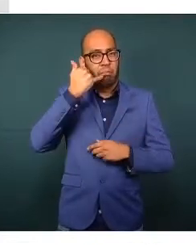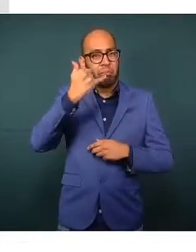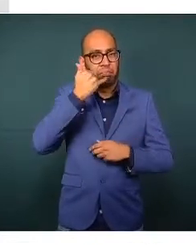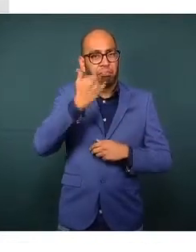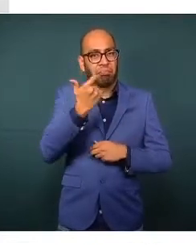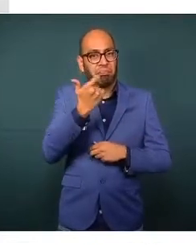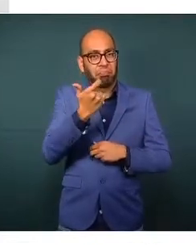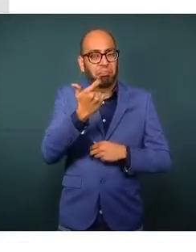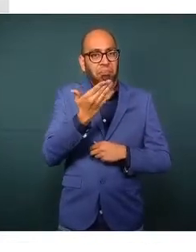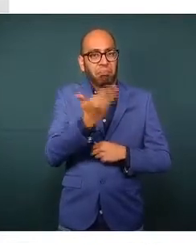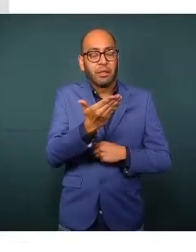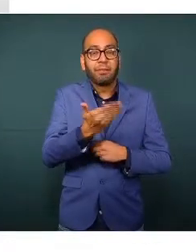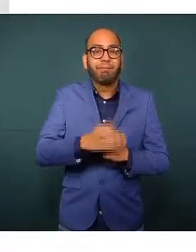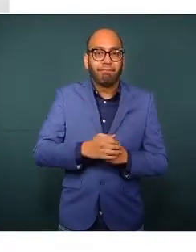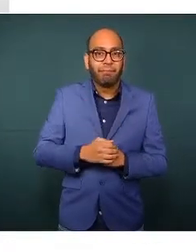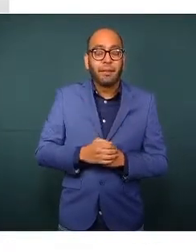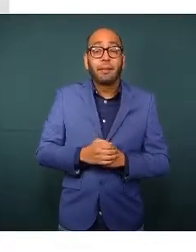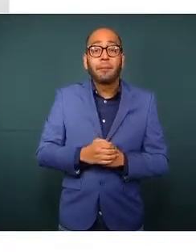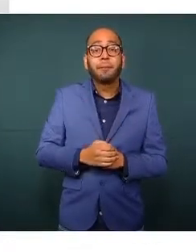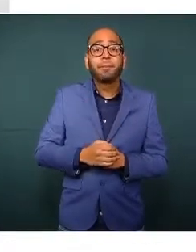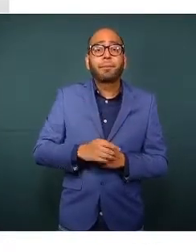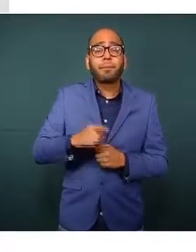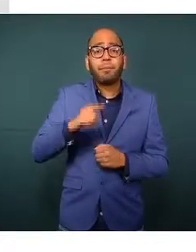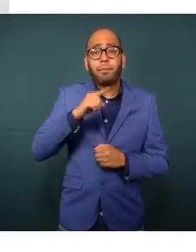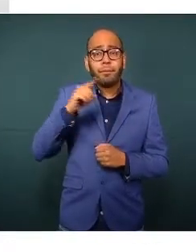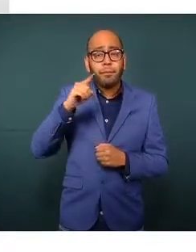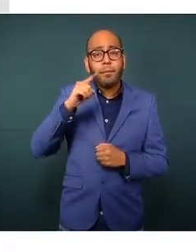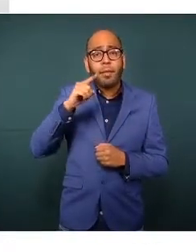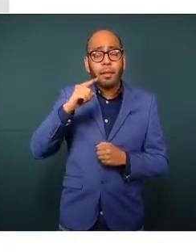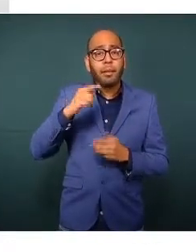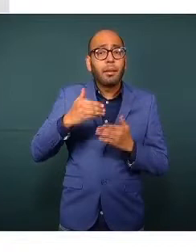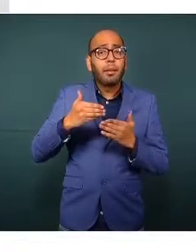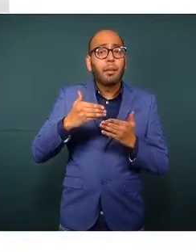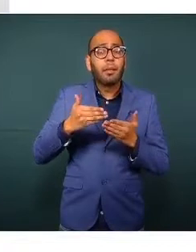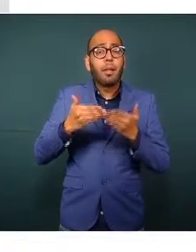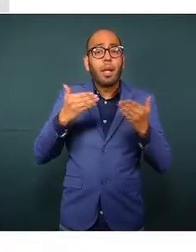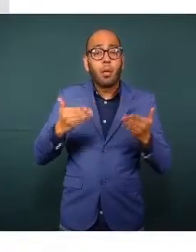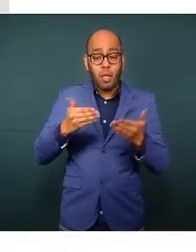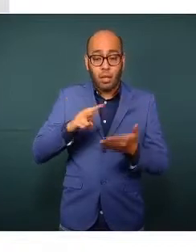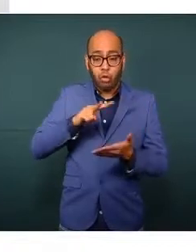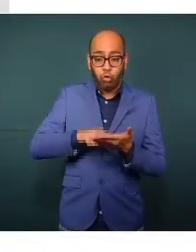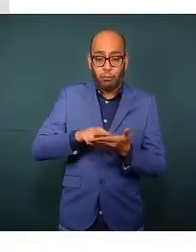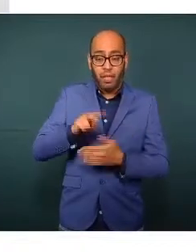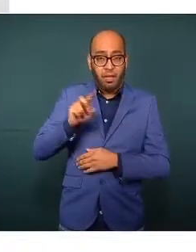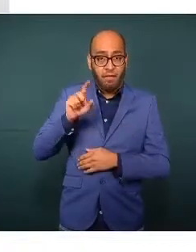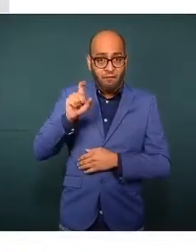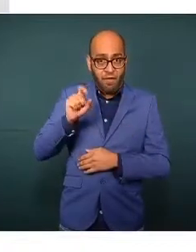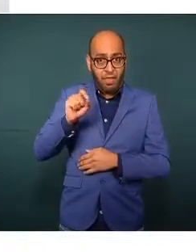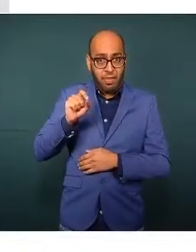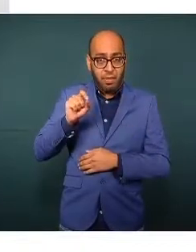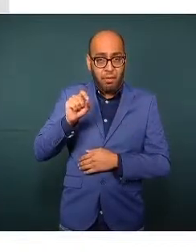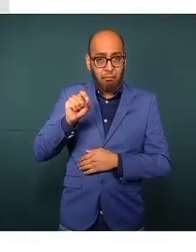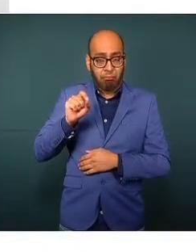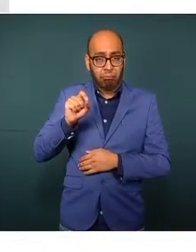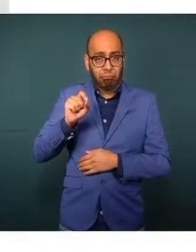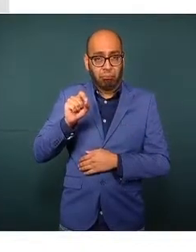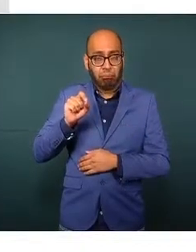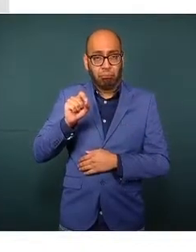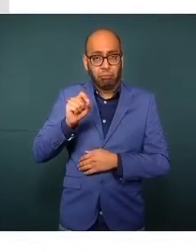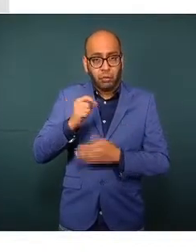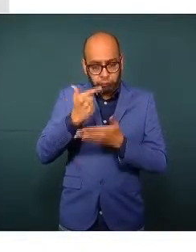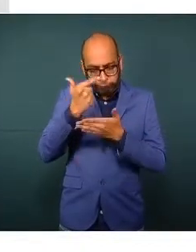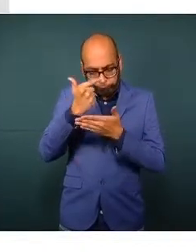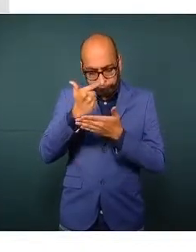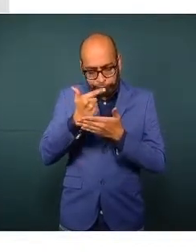el 2019, por ejemplo, que tuvimos 2, y ahora en el 20 están registrados hasta